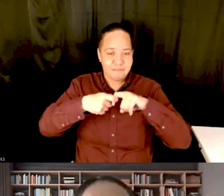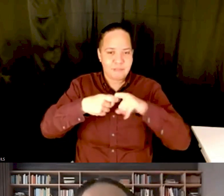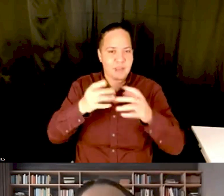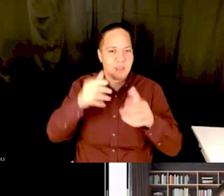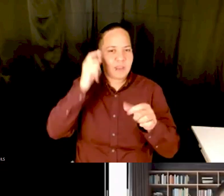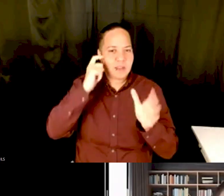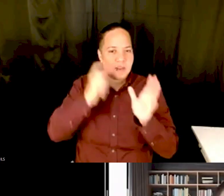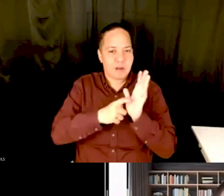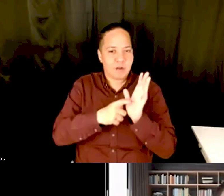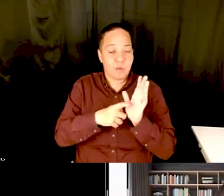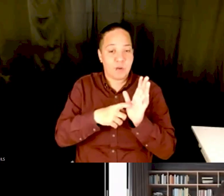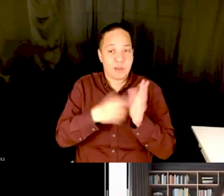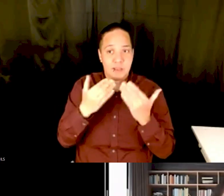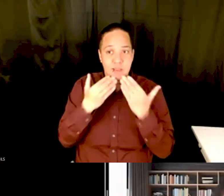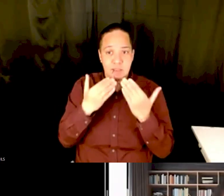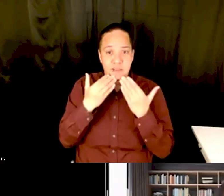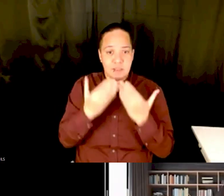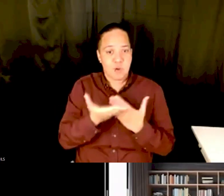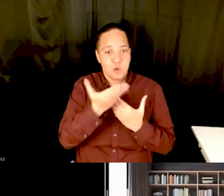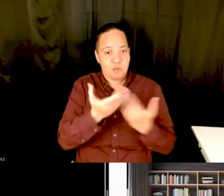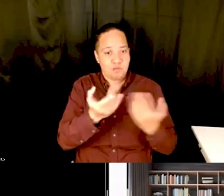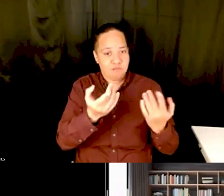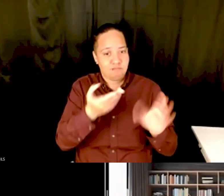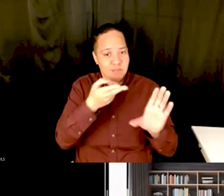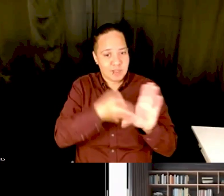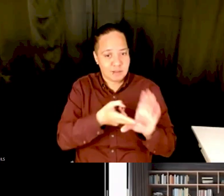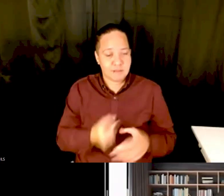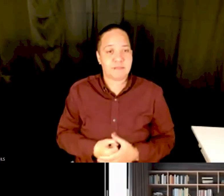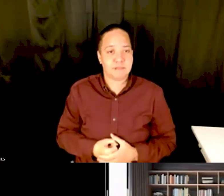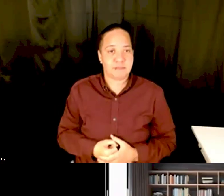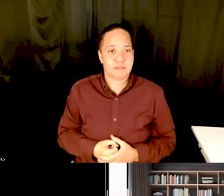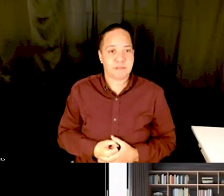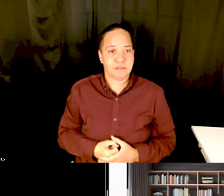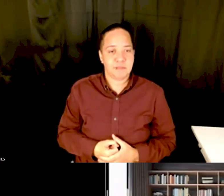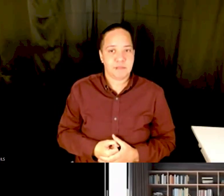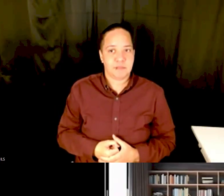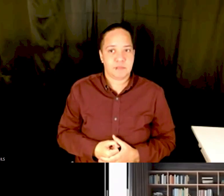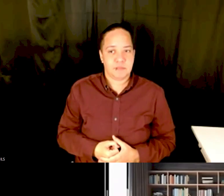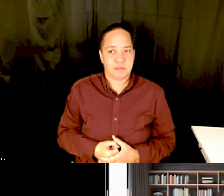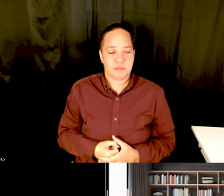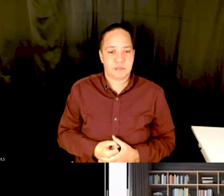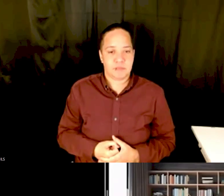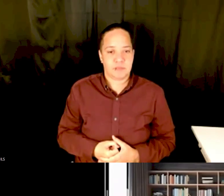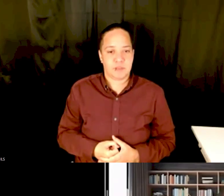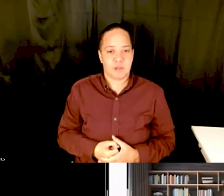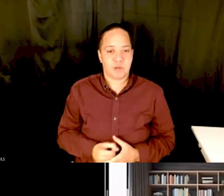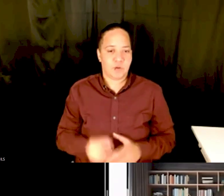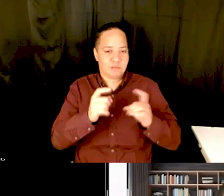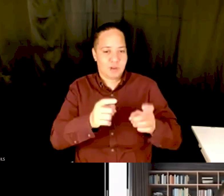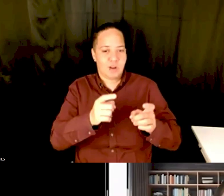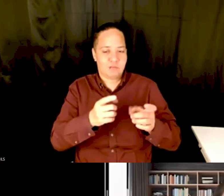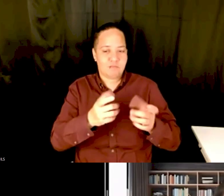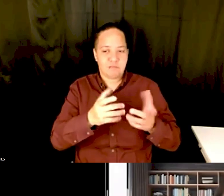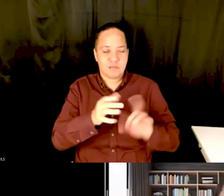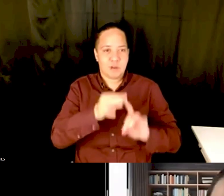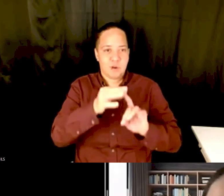reconocer y agradecer su presencia, así que esto será con un obsequio especial en agradecimiento por su